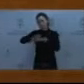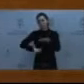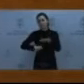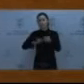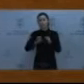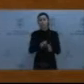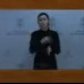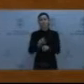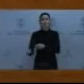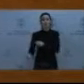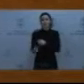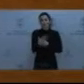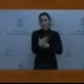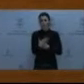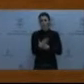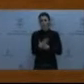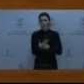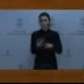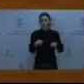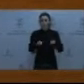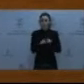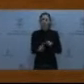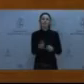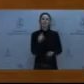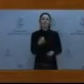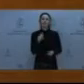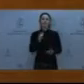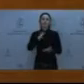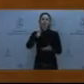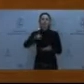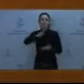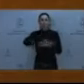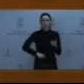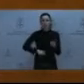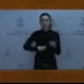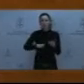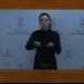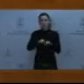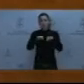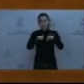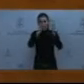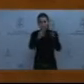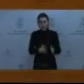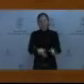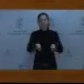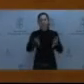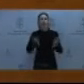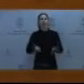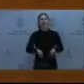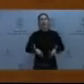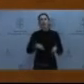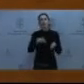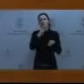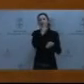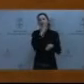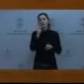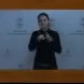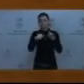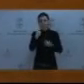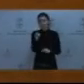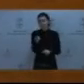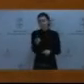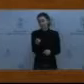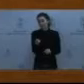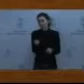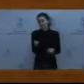los sindicatos, de cómo se han ido perdiendo esas sentencias y de cómo ustedes han ido supuestamente asumiendo compromisos con ellos que luego no se han